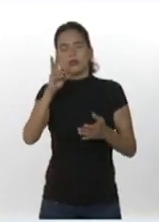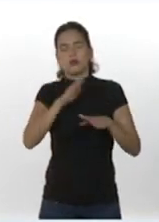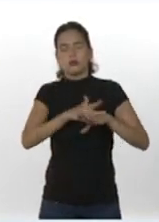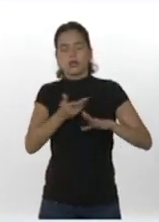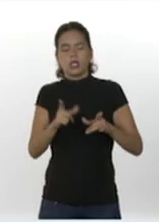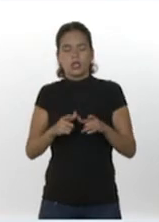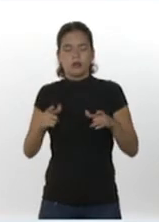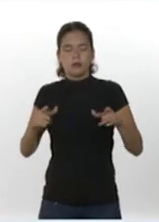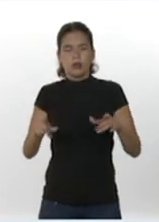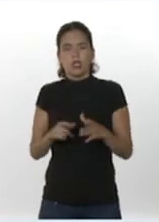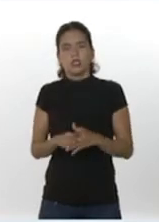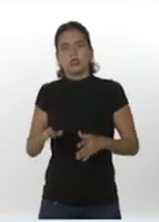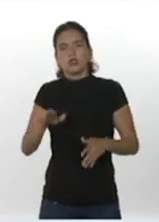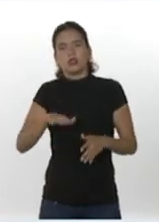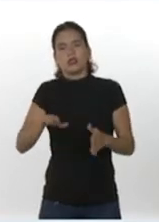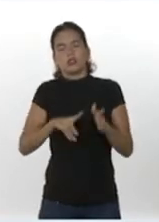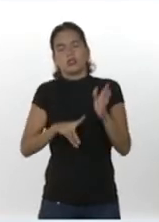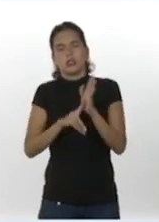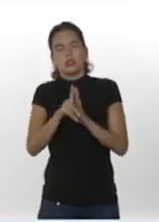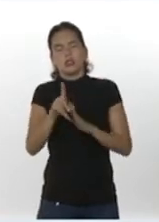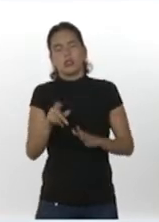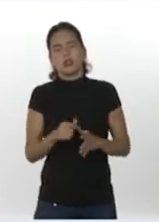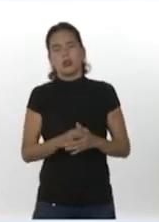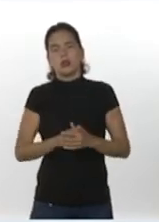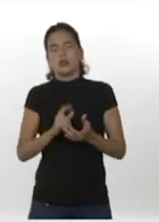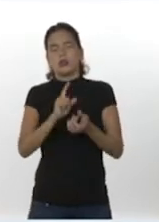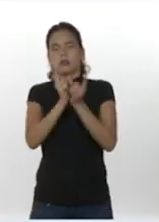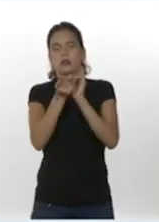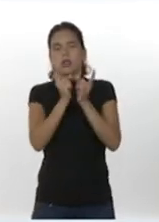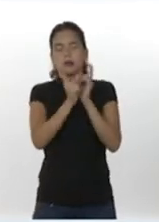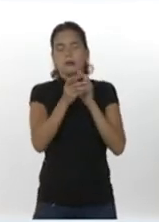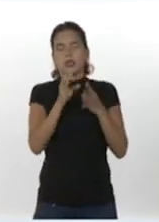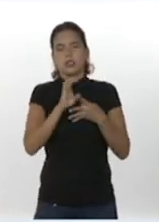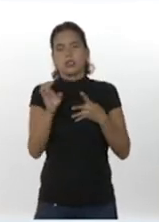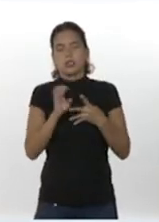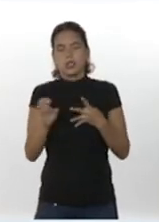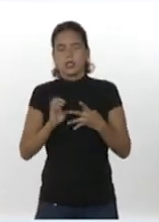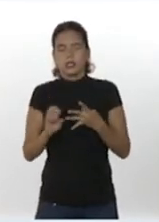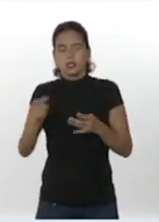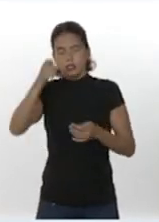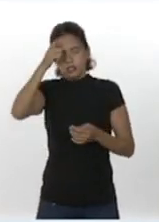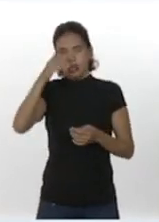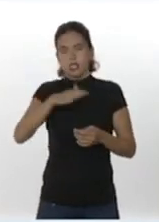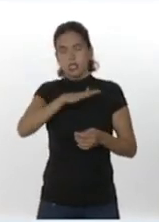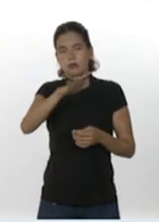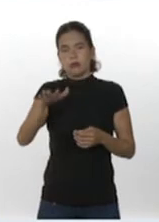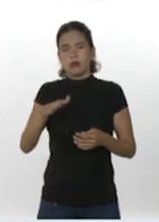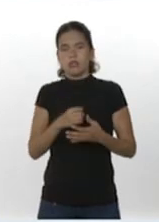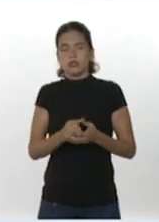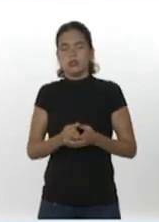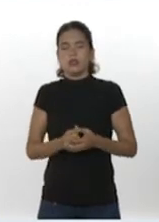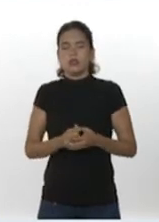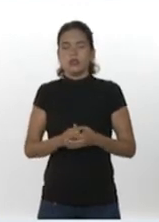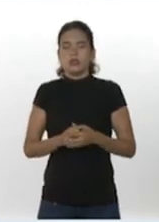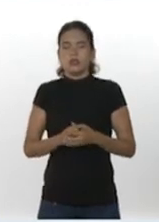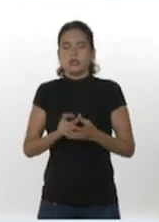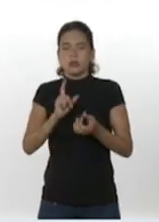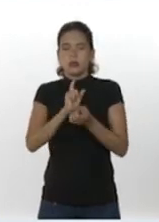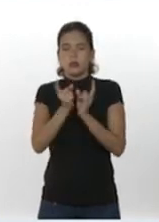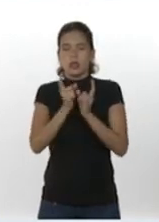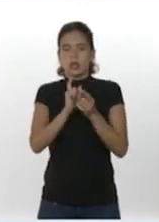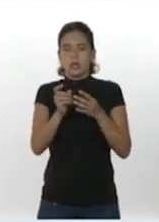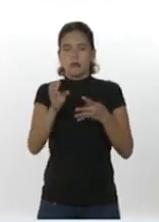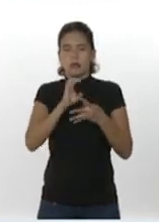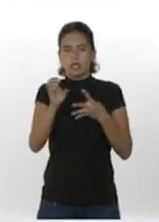contexto donde se desarrolla el espacio va a cambiar las características de la población y va a cambiar las características